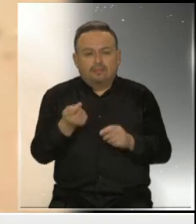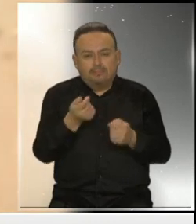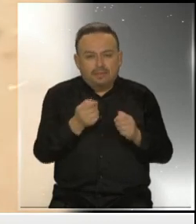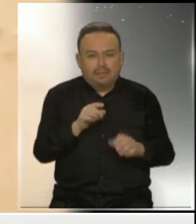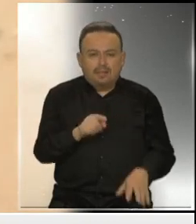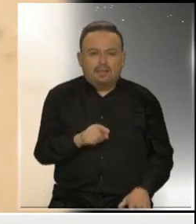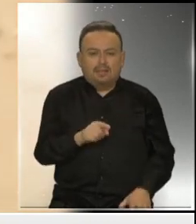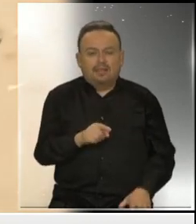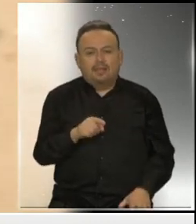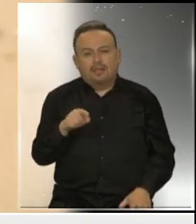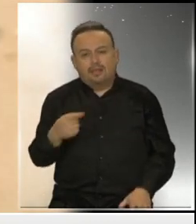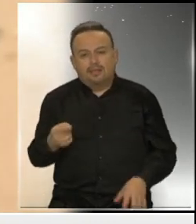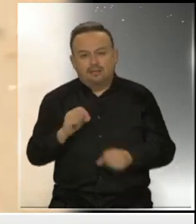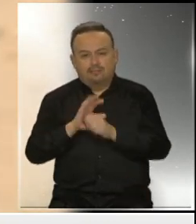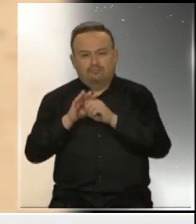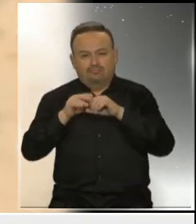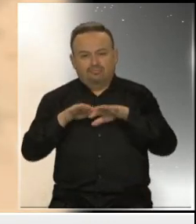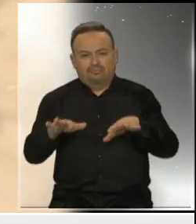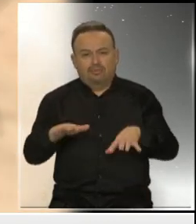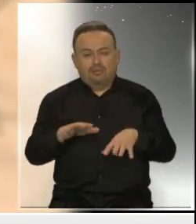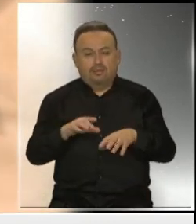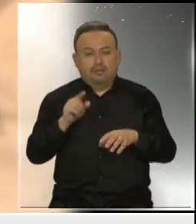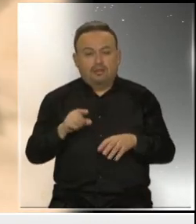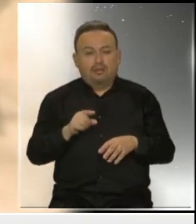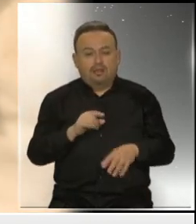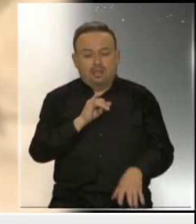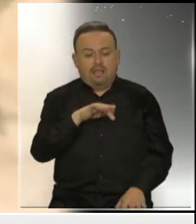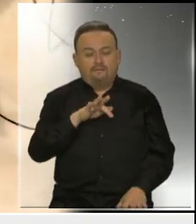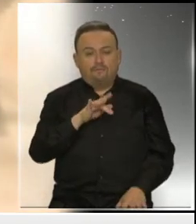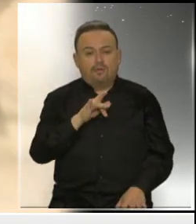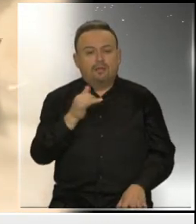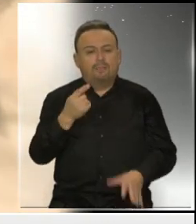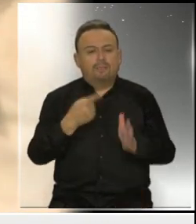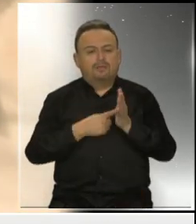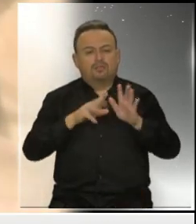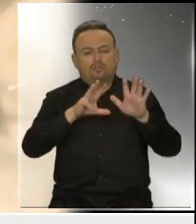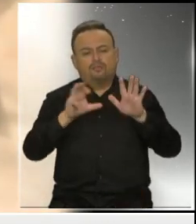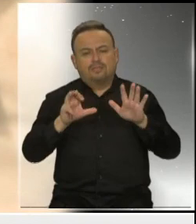similares a la de esta pandemia. Un brote de influenza en el año